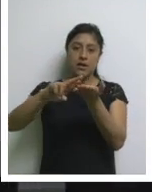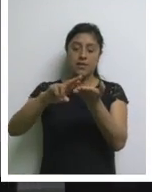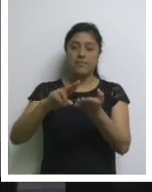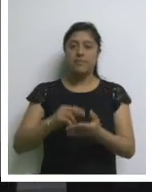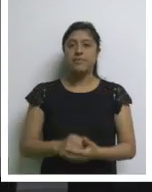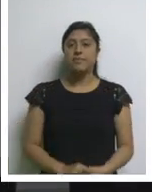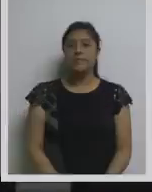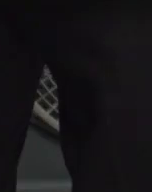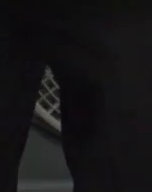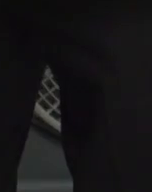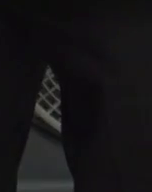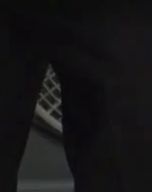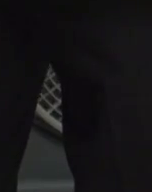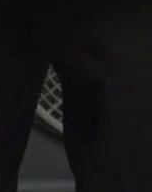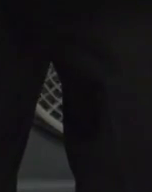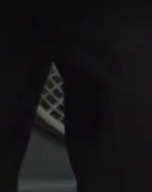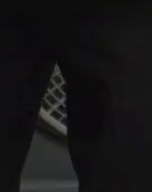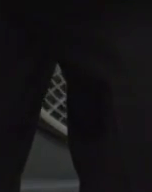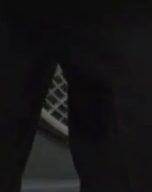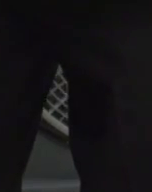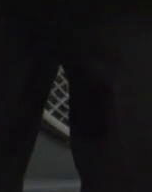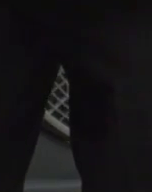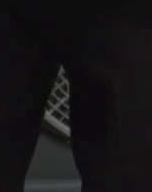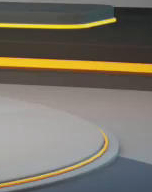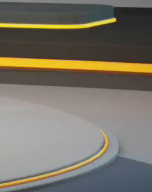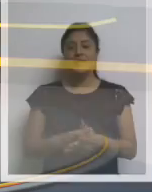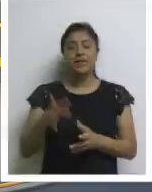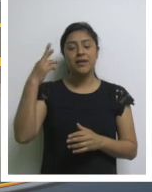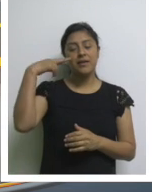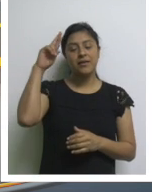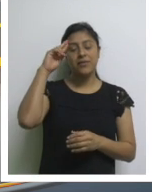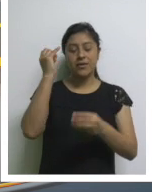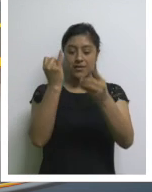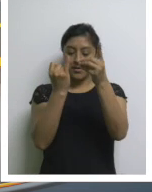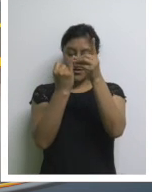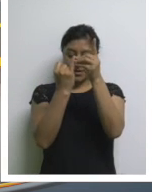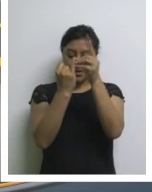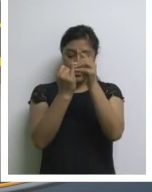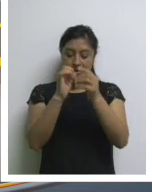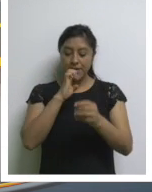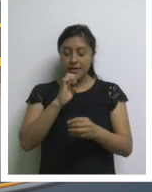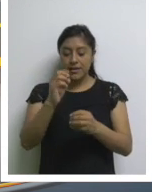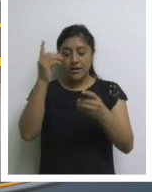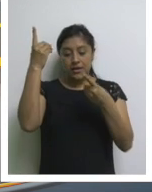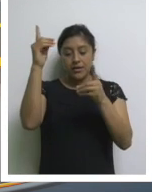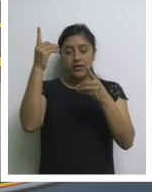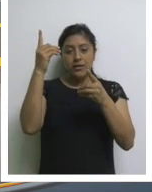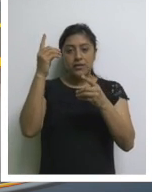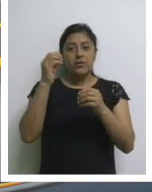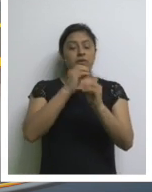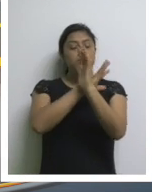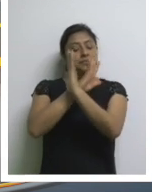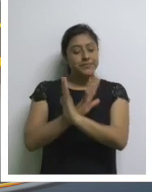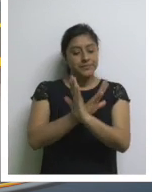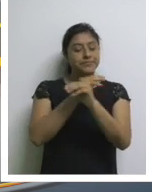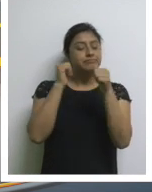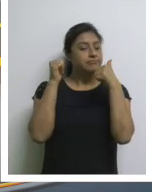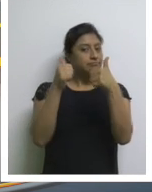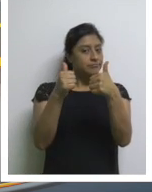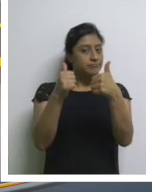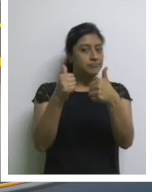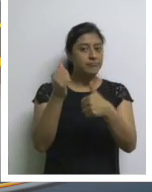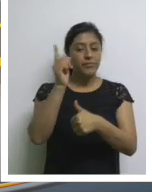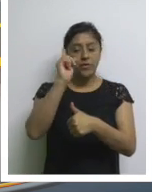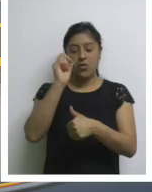seguridad en RENAP. Recuerde que el DPI es un documento seguro e